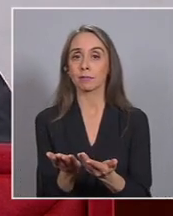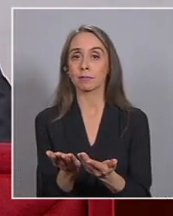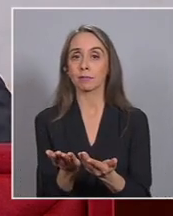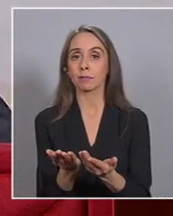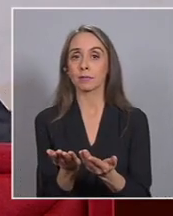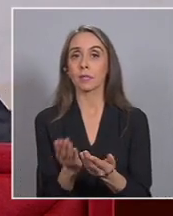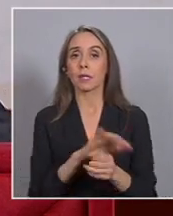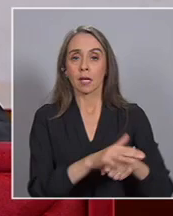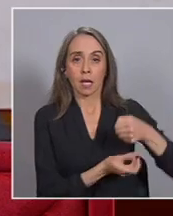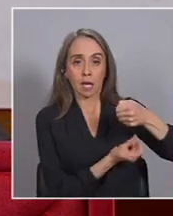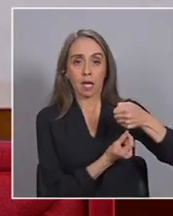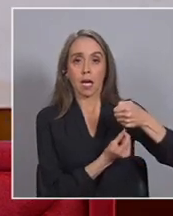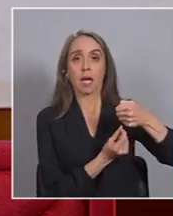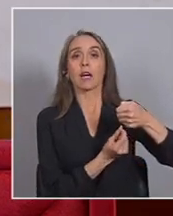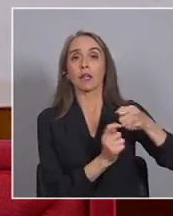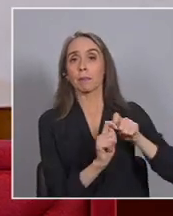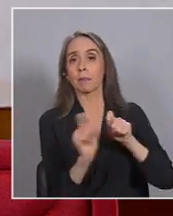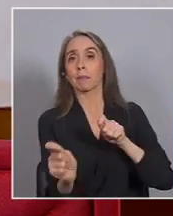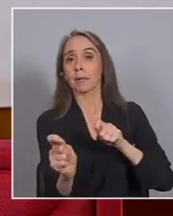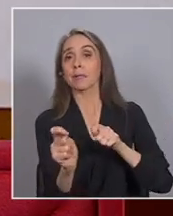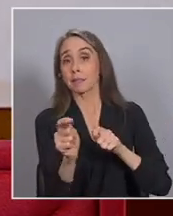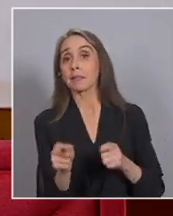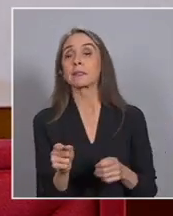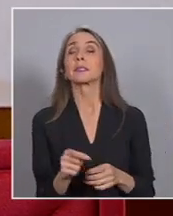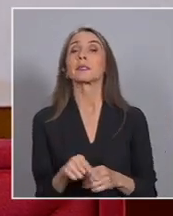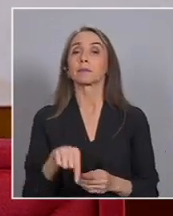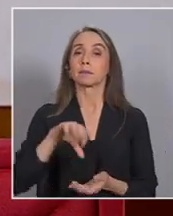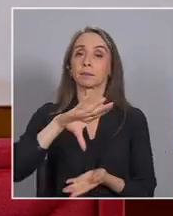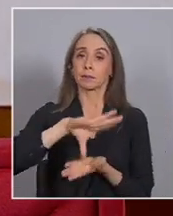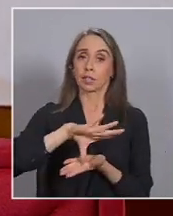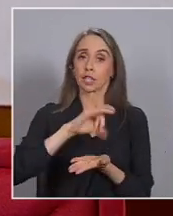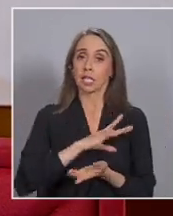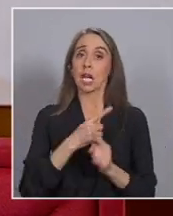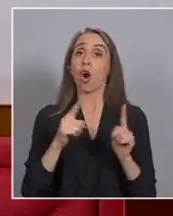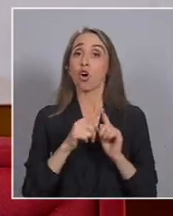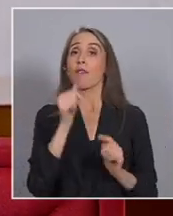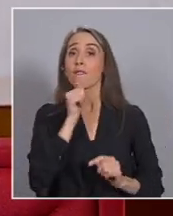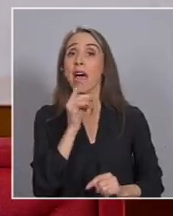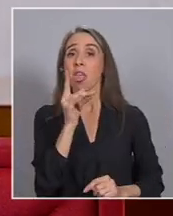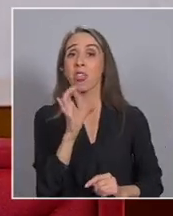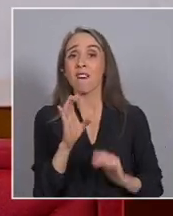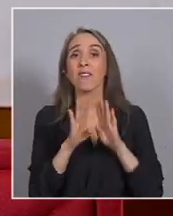a estos recursos. Y como país tenemos otra deuda que saldar,